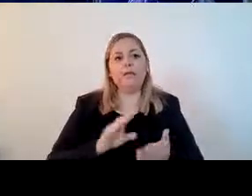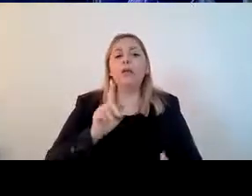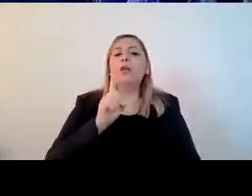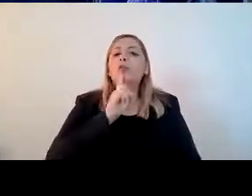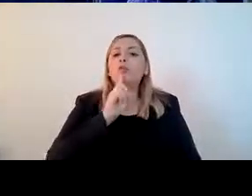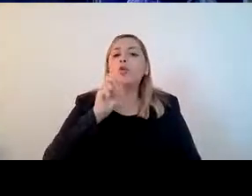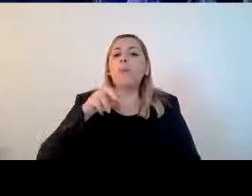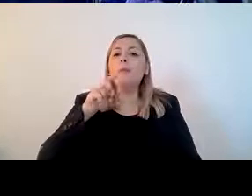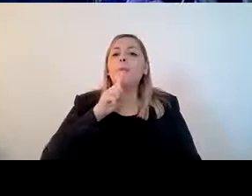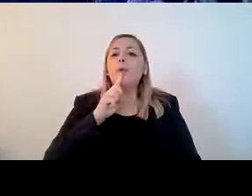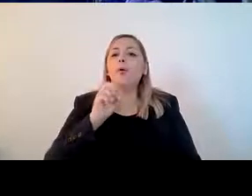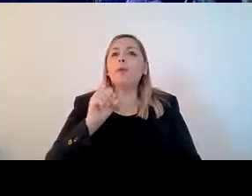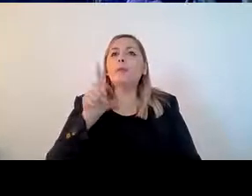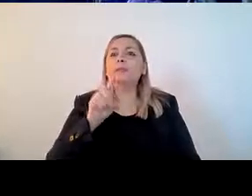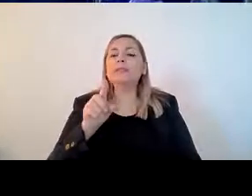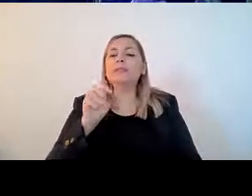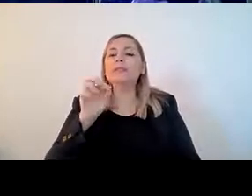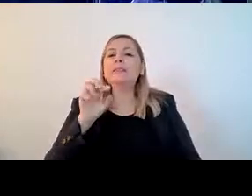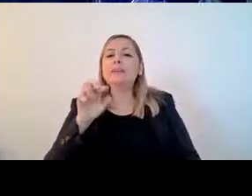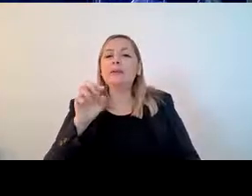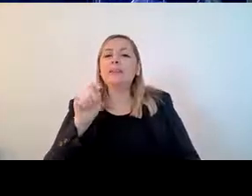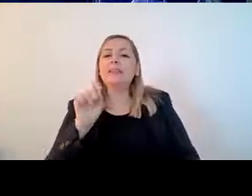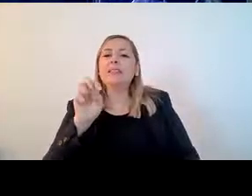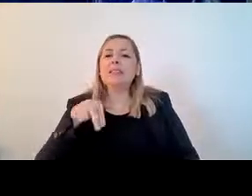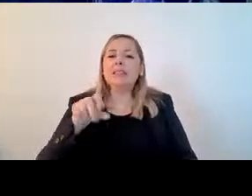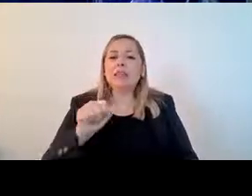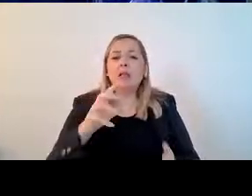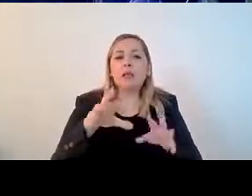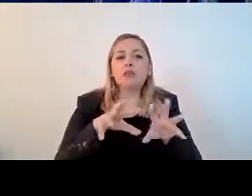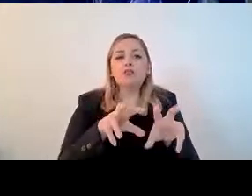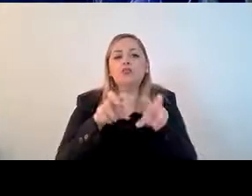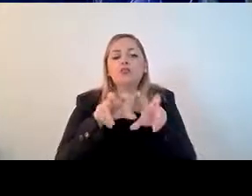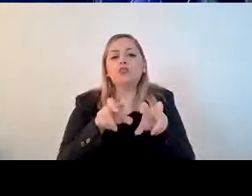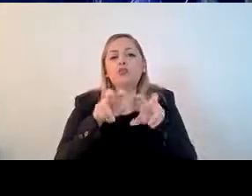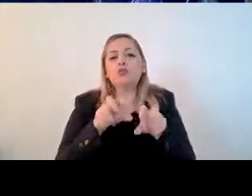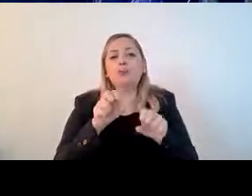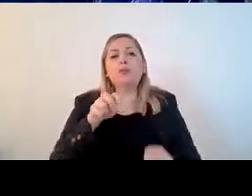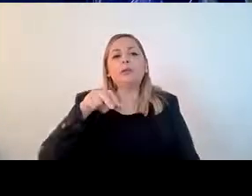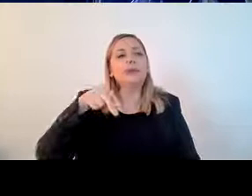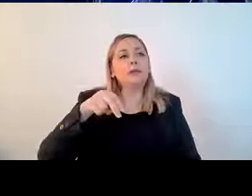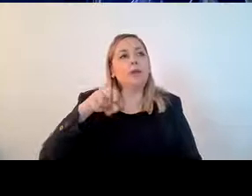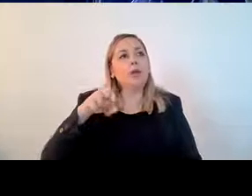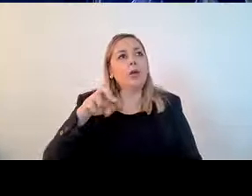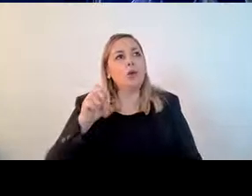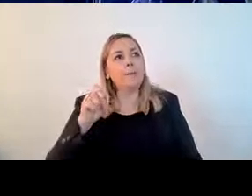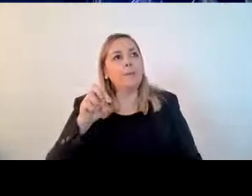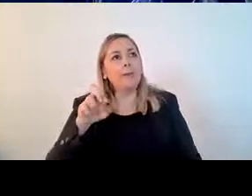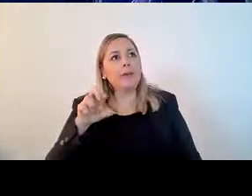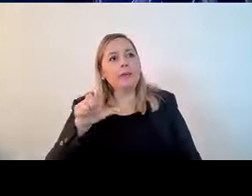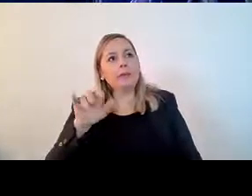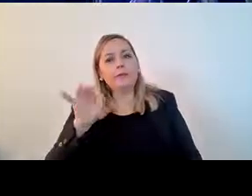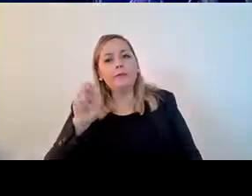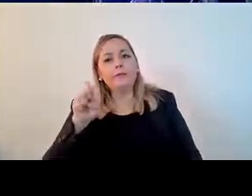tamoxetina. Este opera de otra forma inhibiendo la recaptación de norepinefrina, que es una sustancia natural del